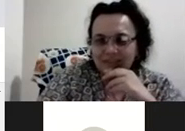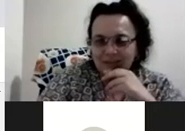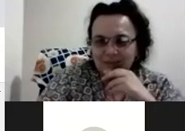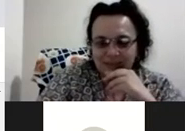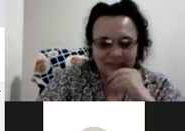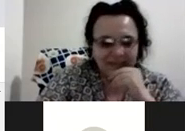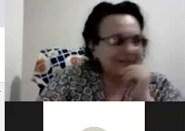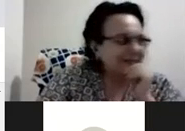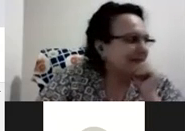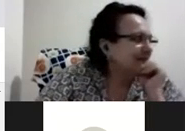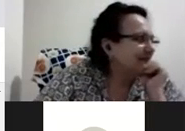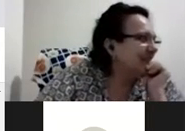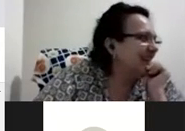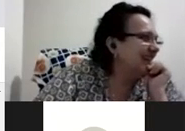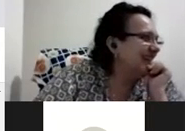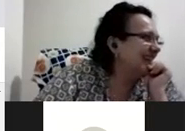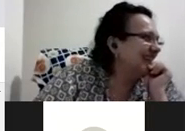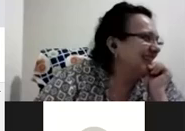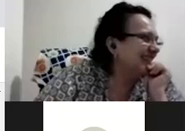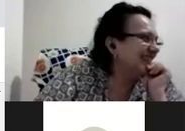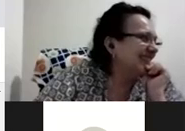acostumbrado a decir chucha.